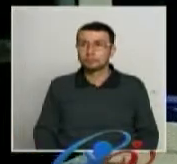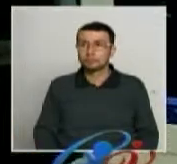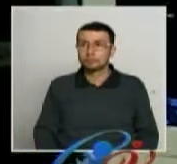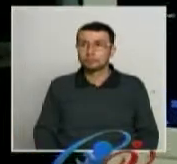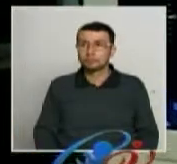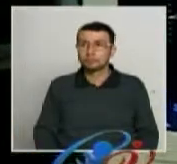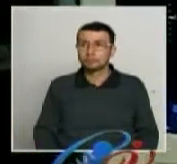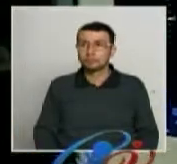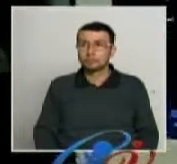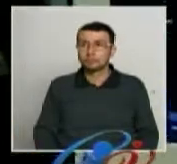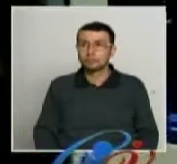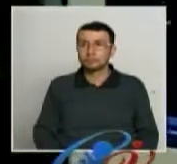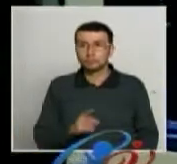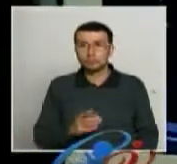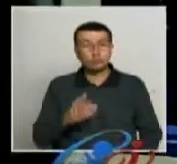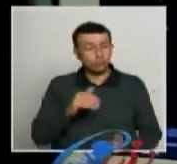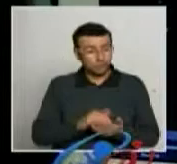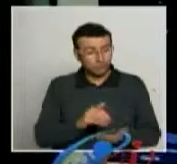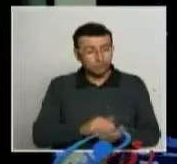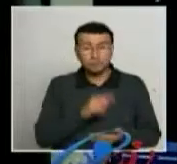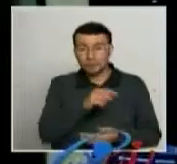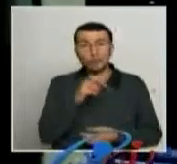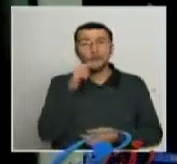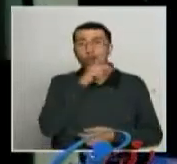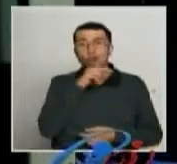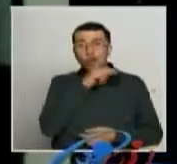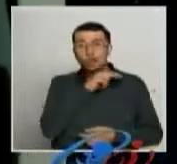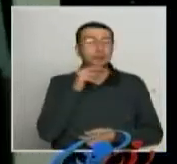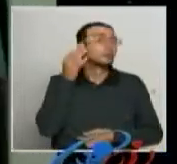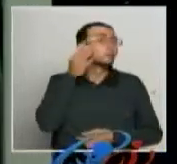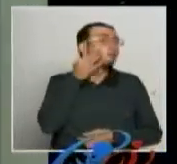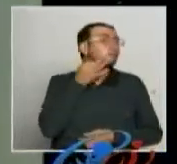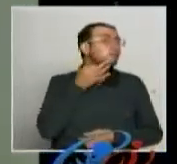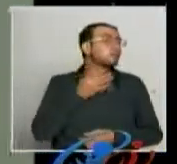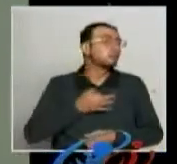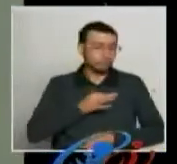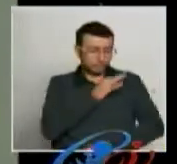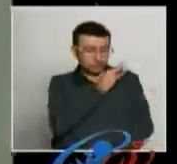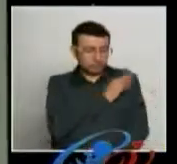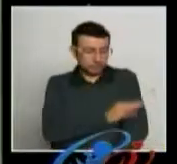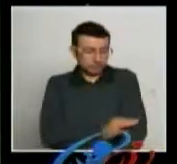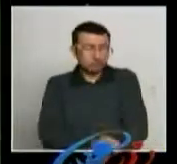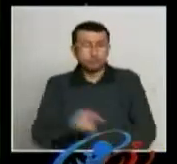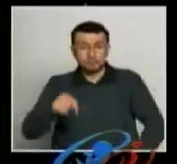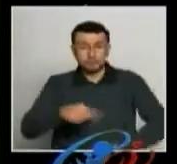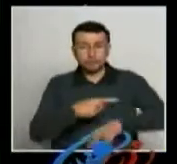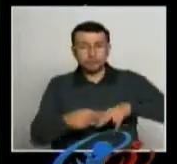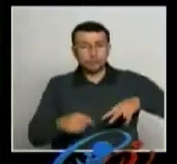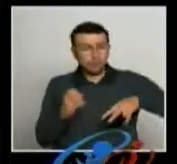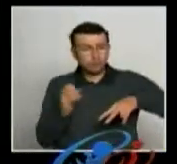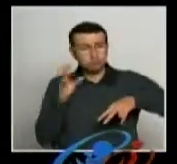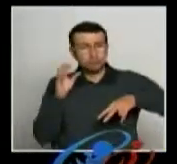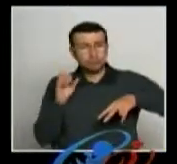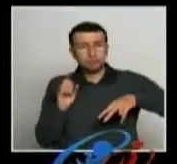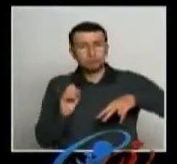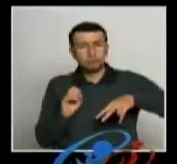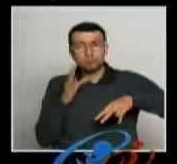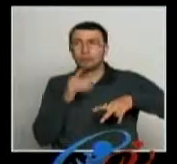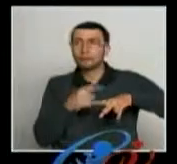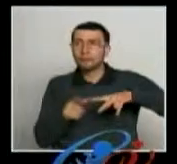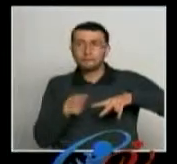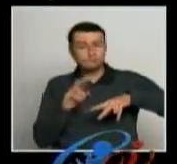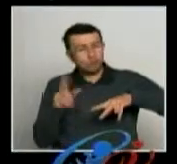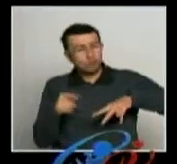caso volvemos a demostrar la arteria, pues se ve en colores rojo, cambia de rojo a azul porque está pulsando, y las venas siempre las veo en